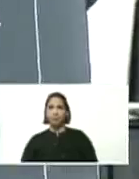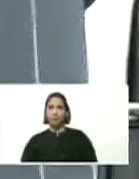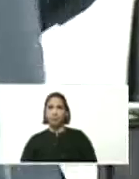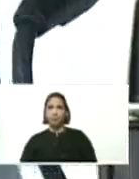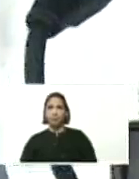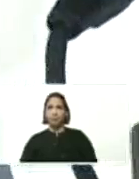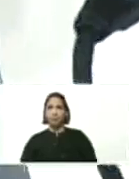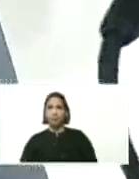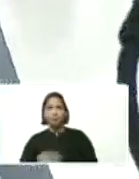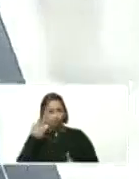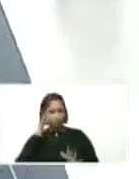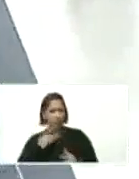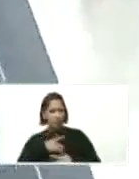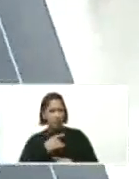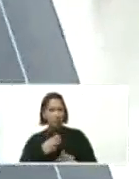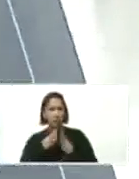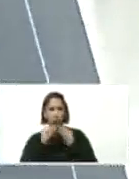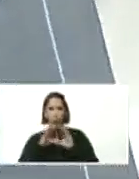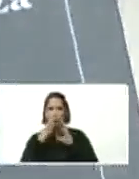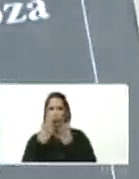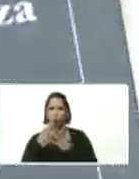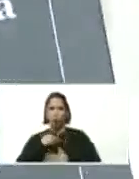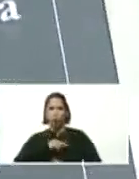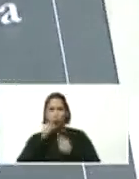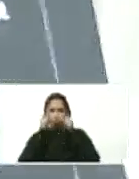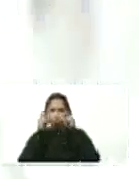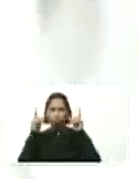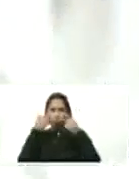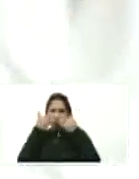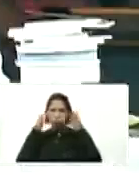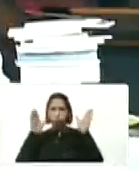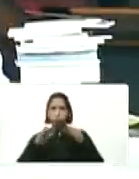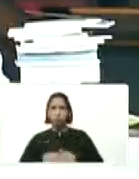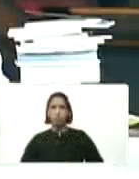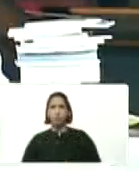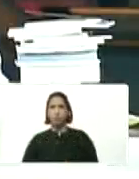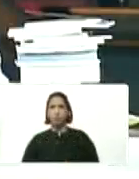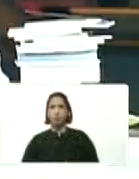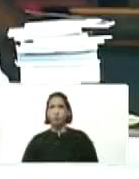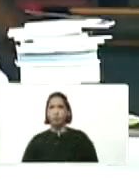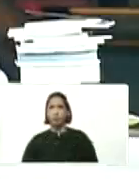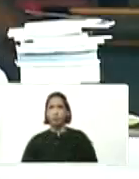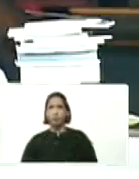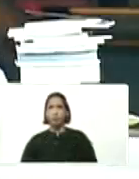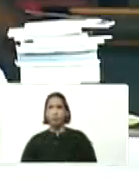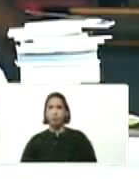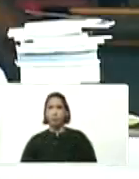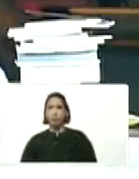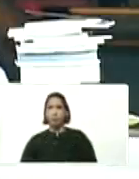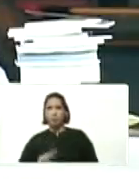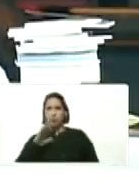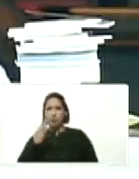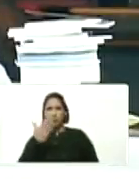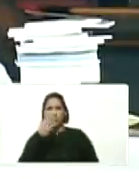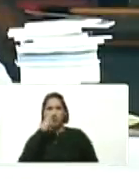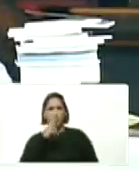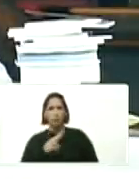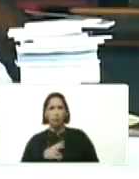¿No les parece interesante todo este mundo que vamos descubriendo? Bolívar y Espinosa, reflejos